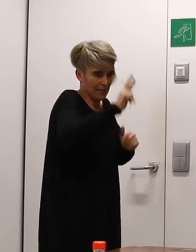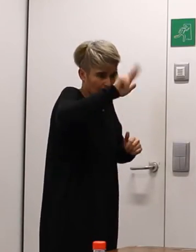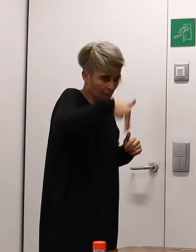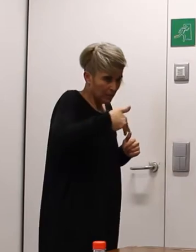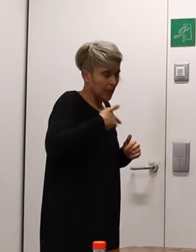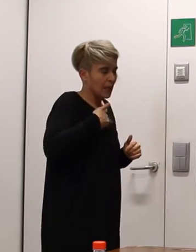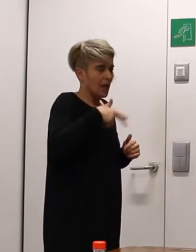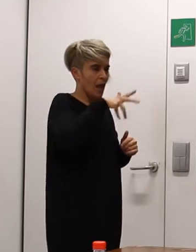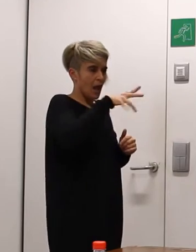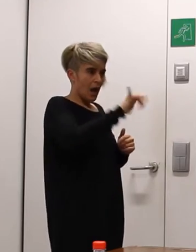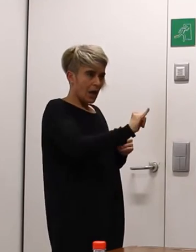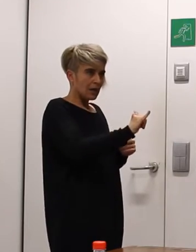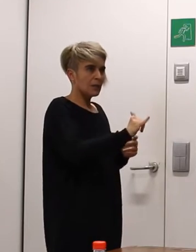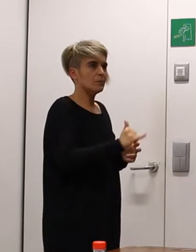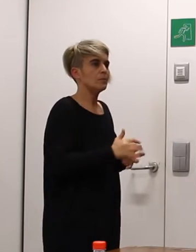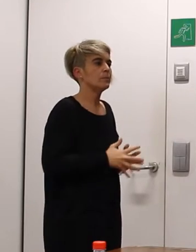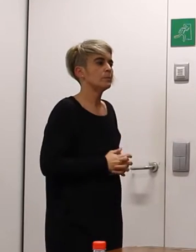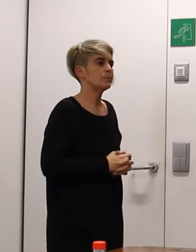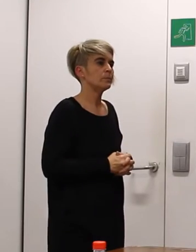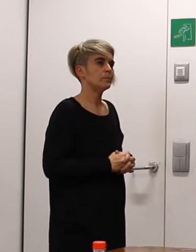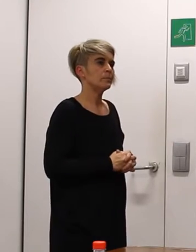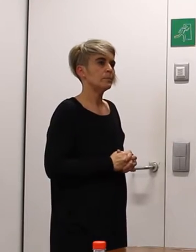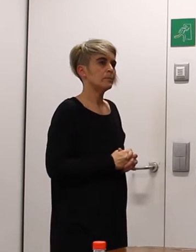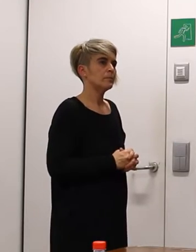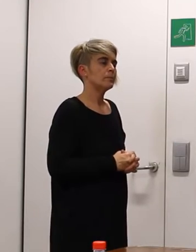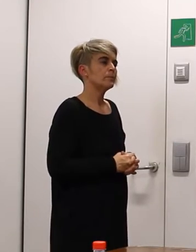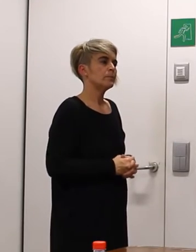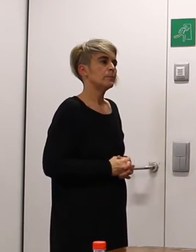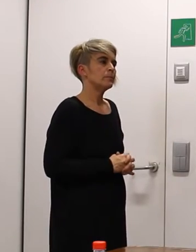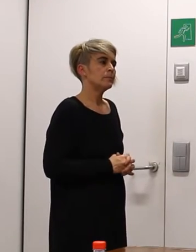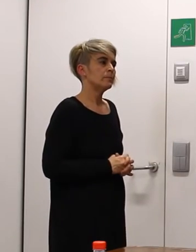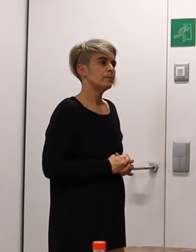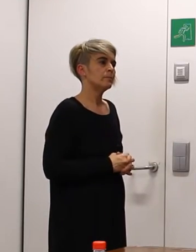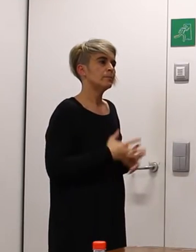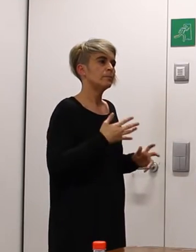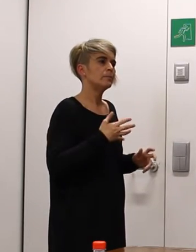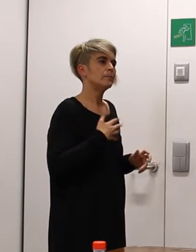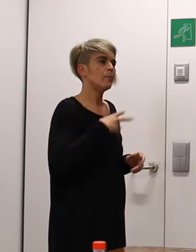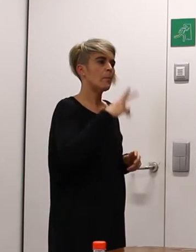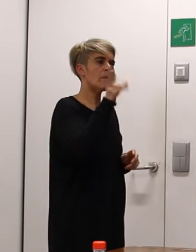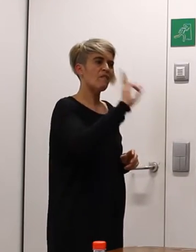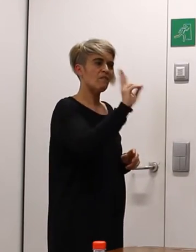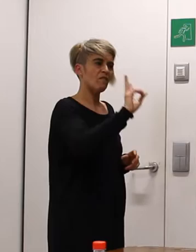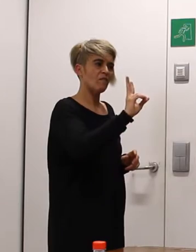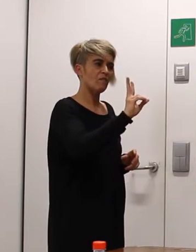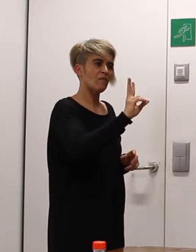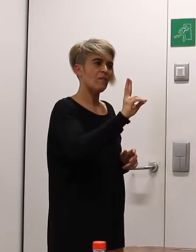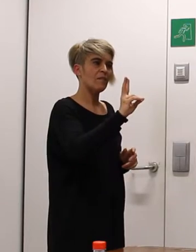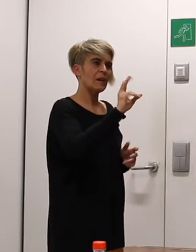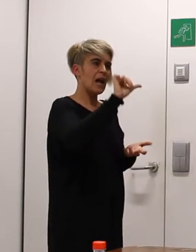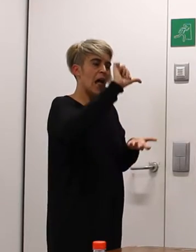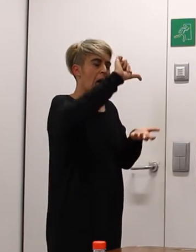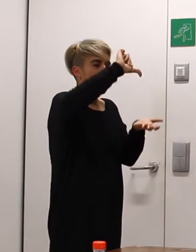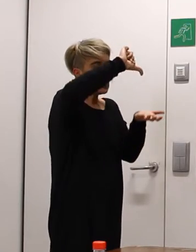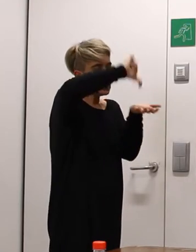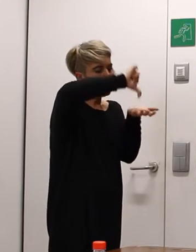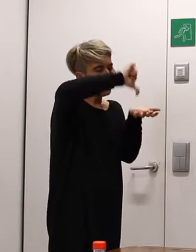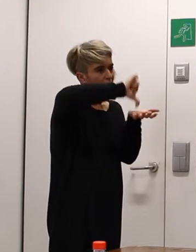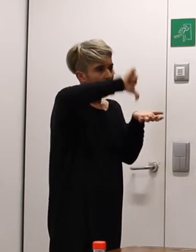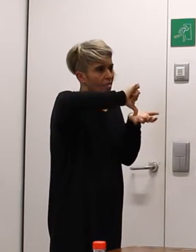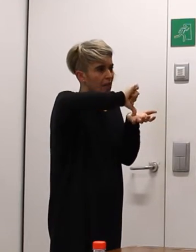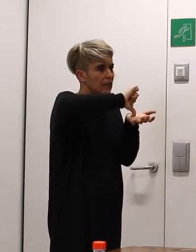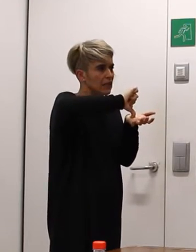Eso es otra historia que os podríamos contar en otra hora. Tenemos en Valladolid una central hidroeléctrica, costaba